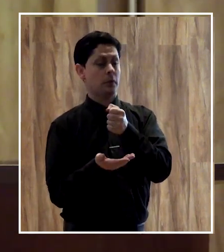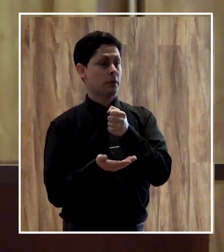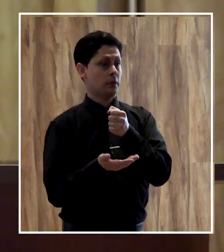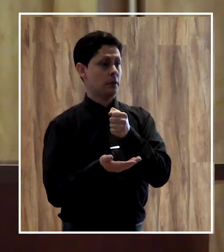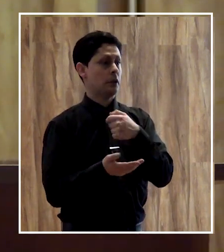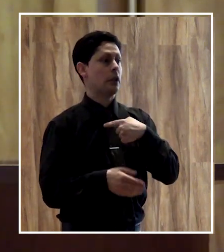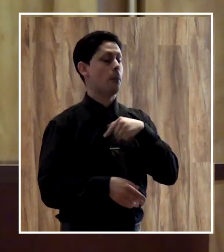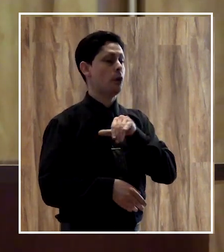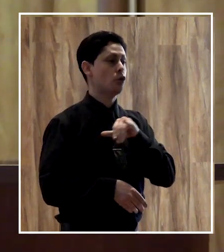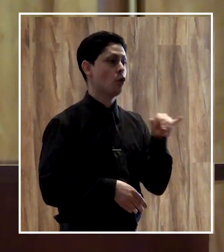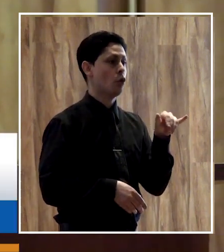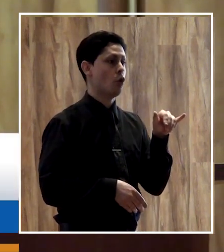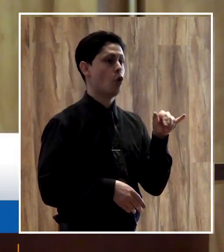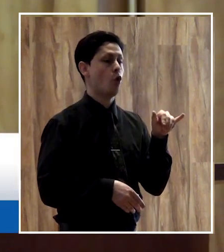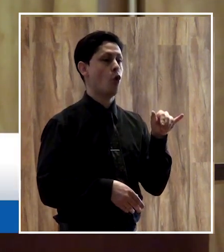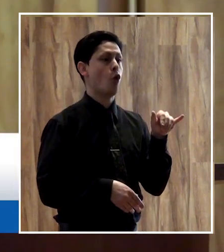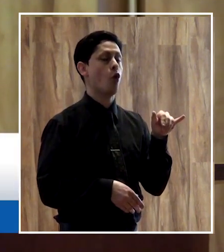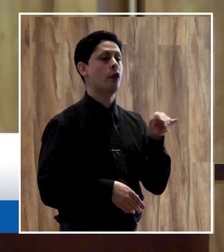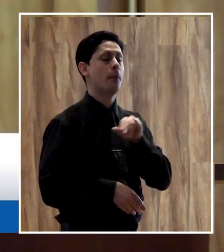y concursé